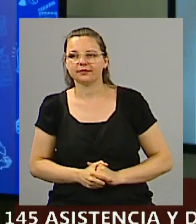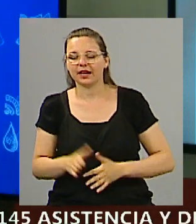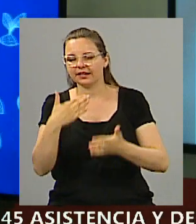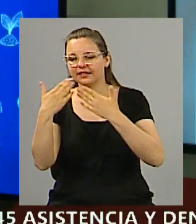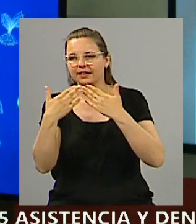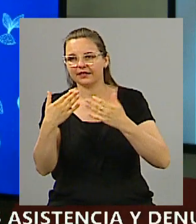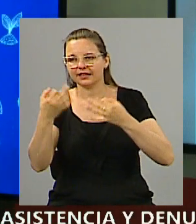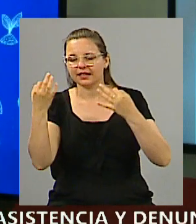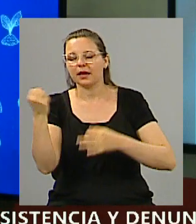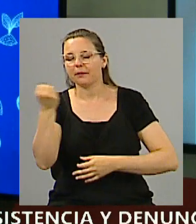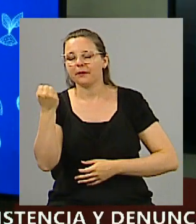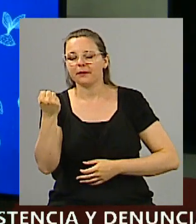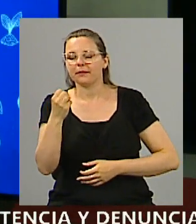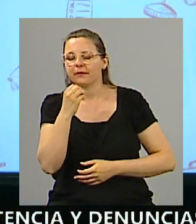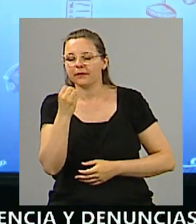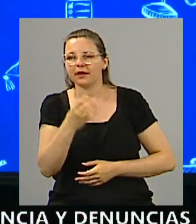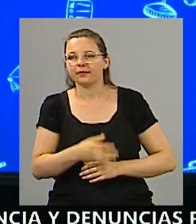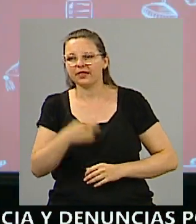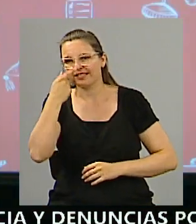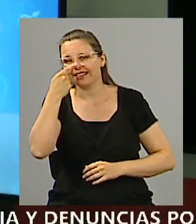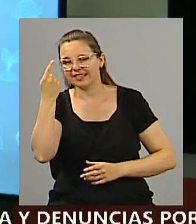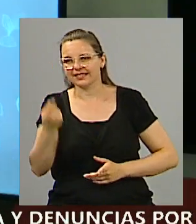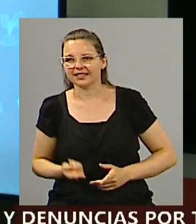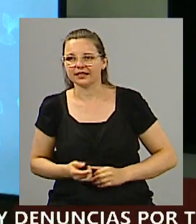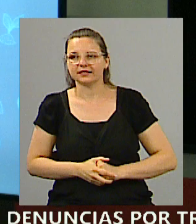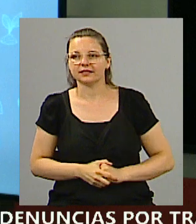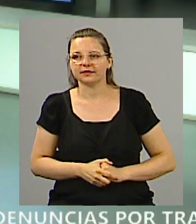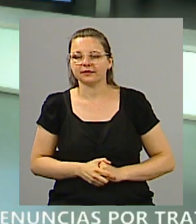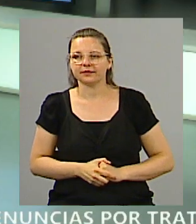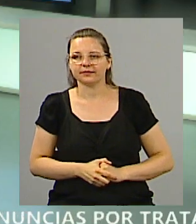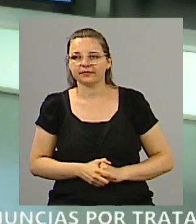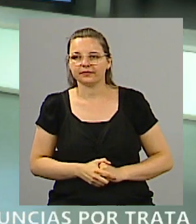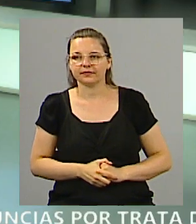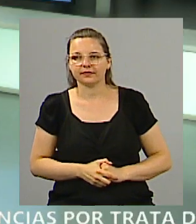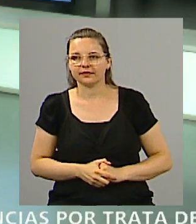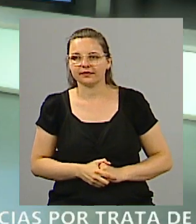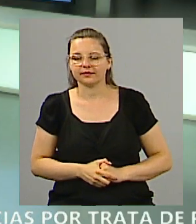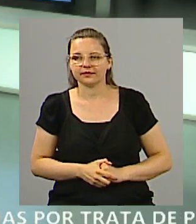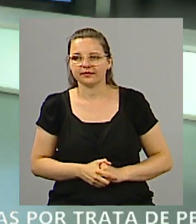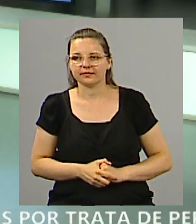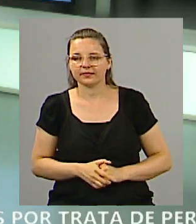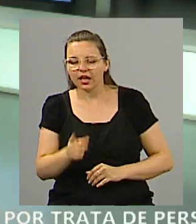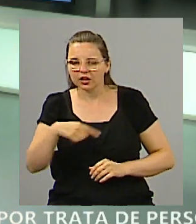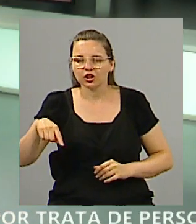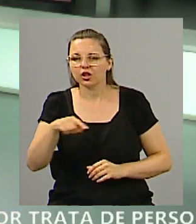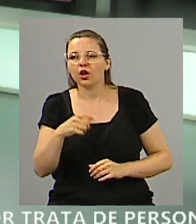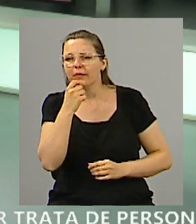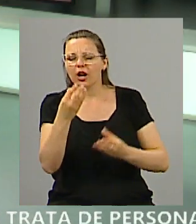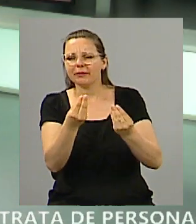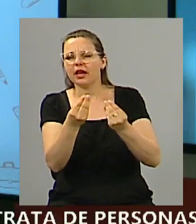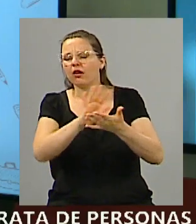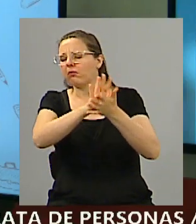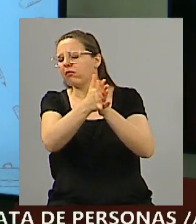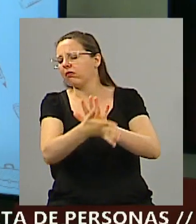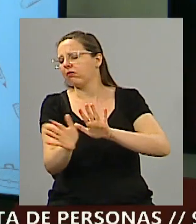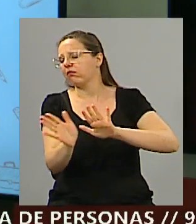entrevista y está claro que cómo lo tomemos, que le venzamos ciertos temores, es